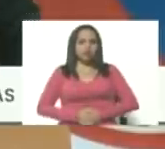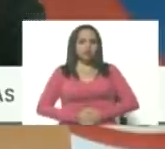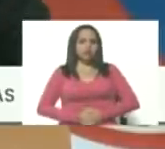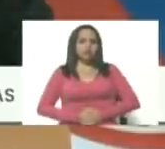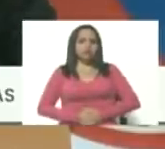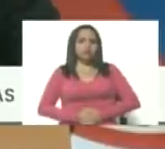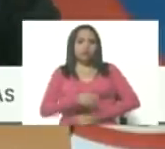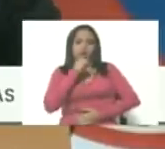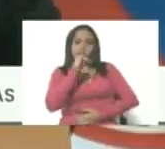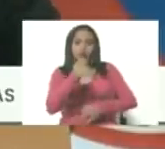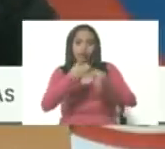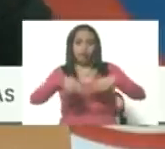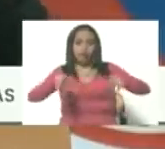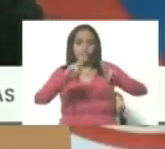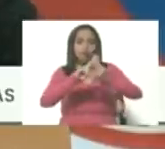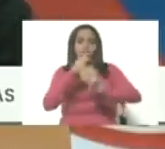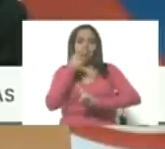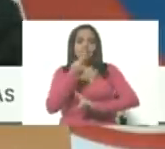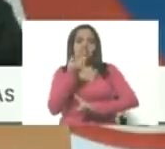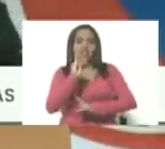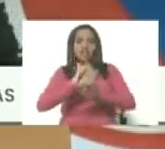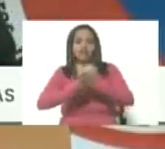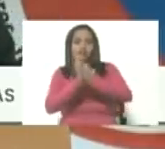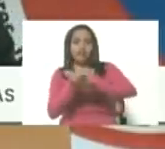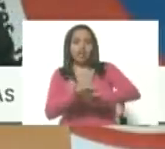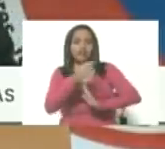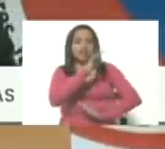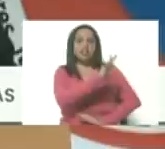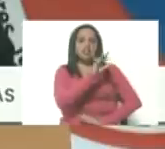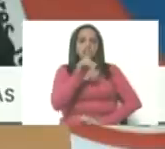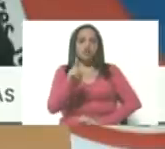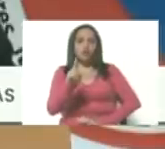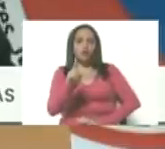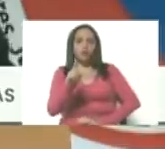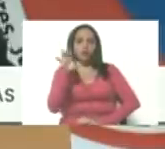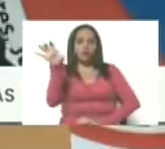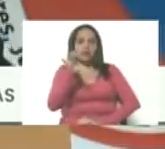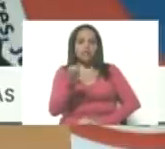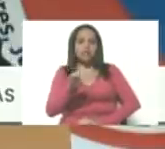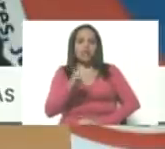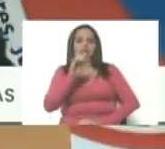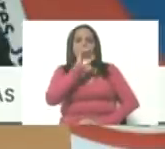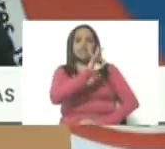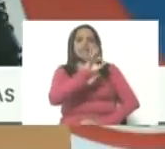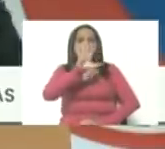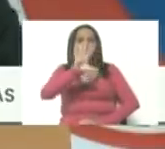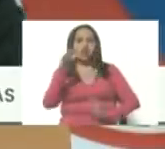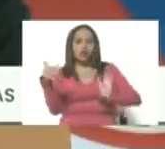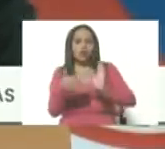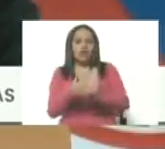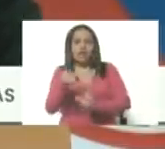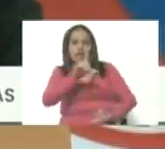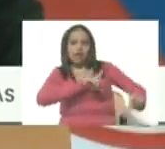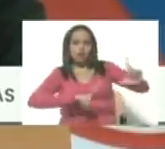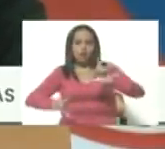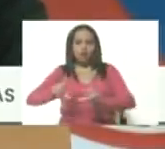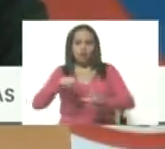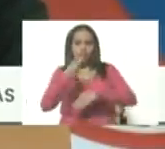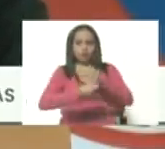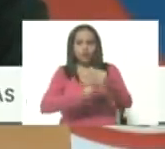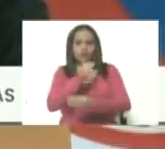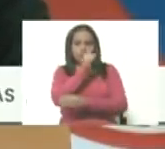El informe de la ONU dice que se desmantelaron en 31 países 35 mil laboratorios de metanfetamina.